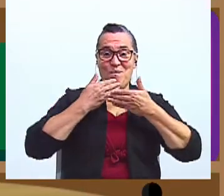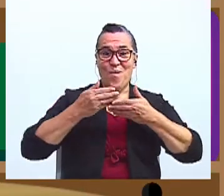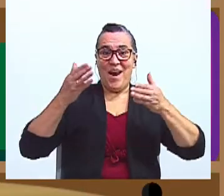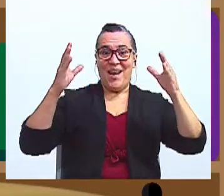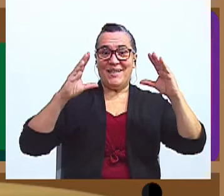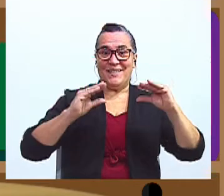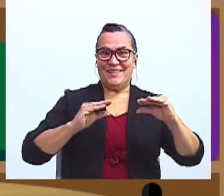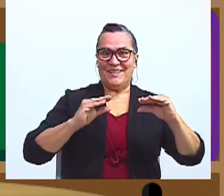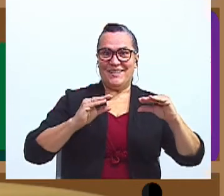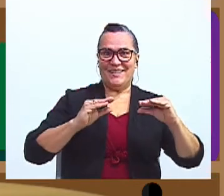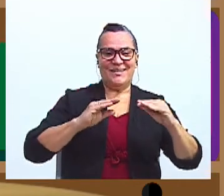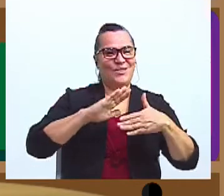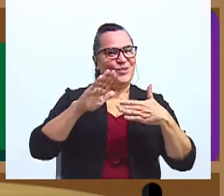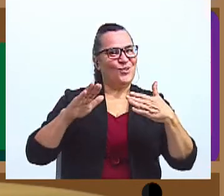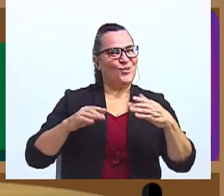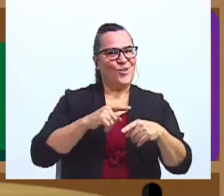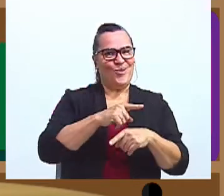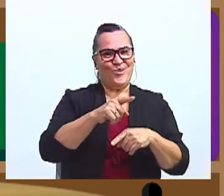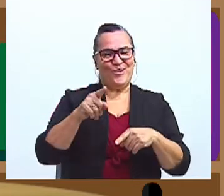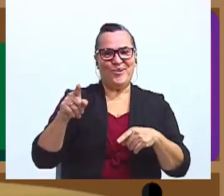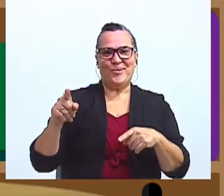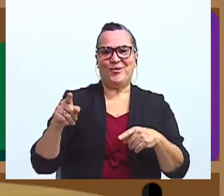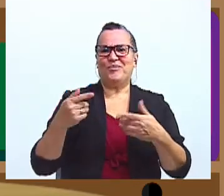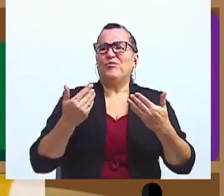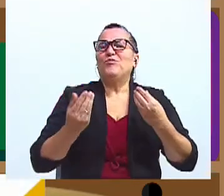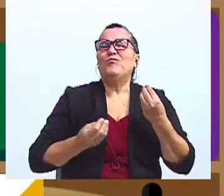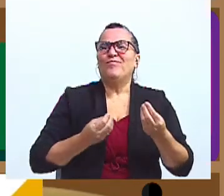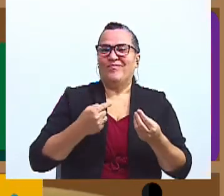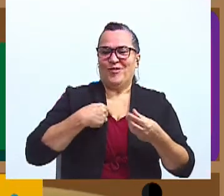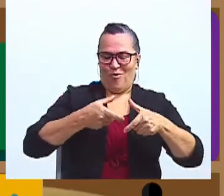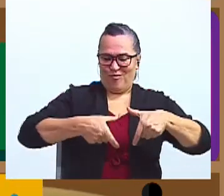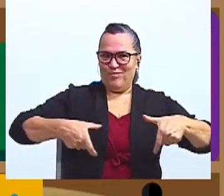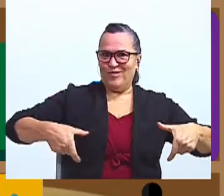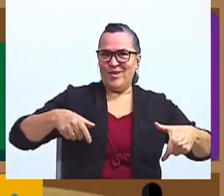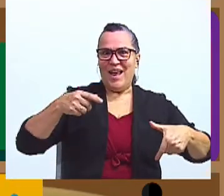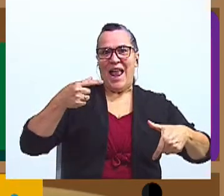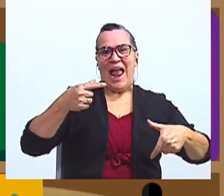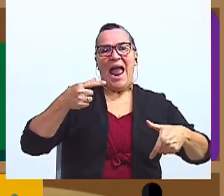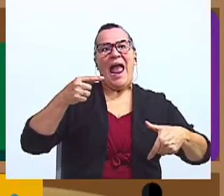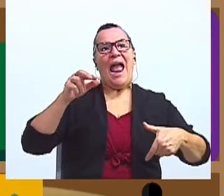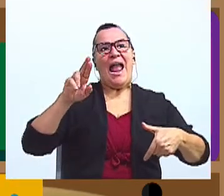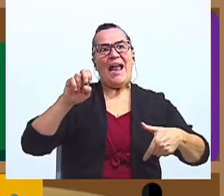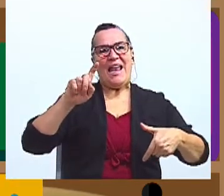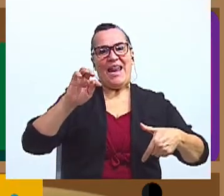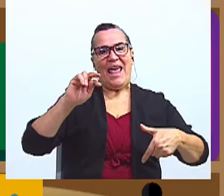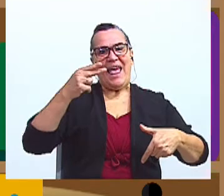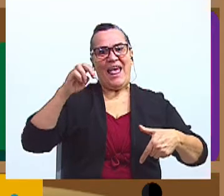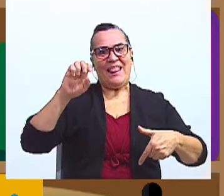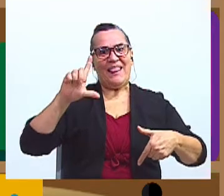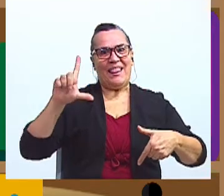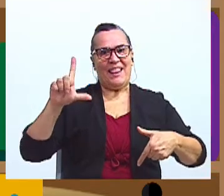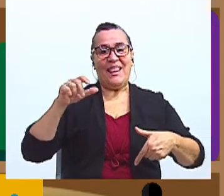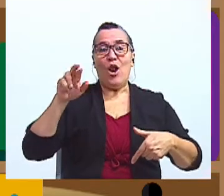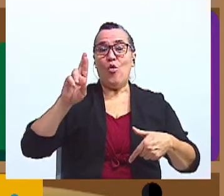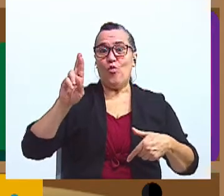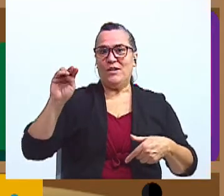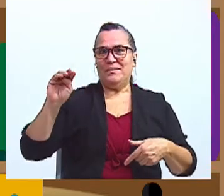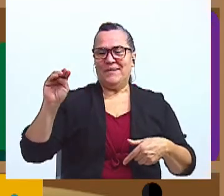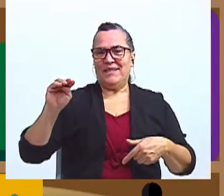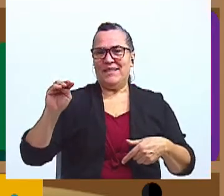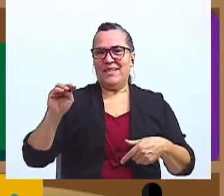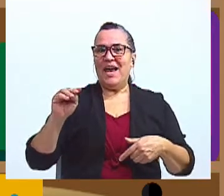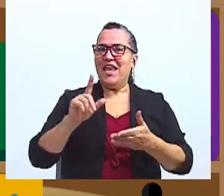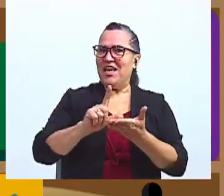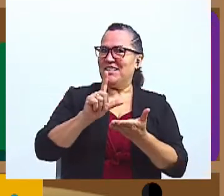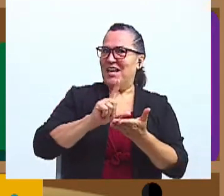buenas tardes tengan todos ustedes. Yo soy la profesora Gretel Ruiz Mejía y voy a estar con ustedes en esta